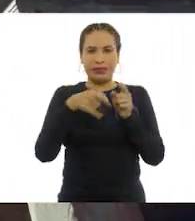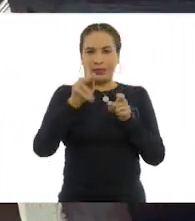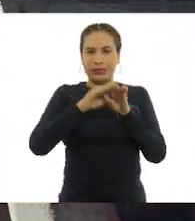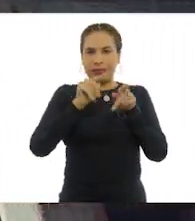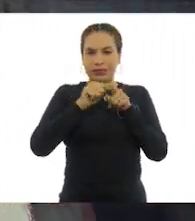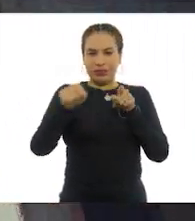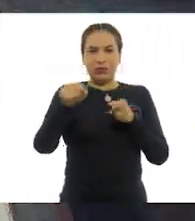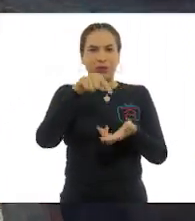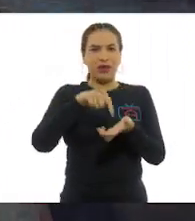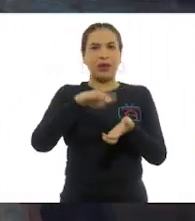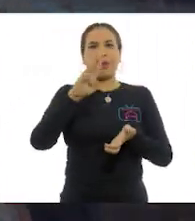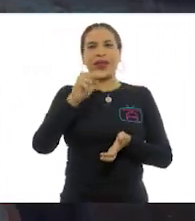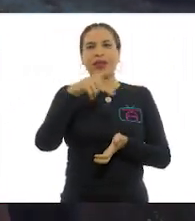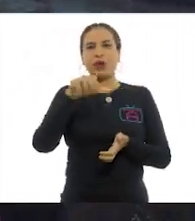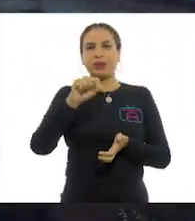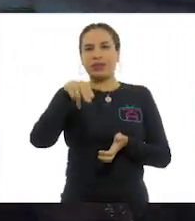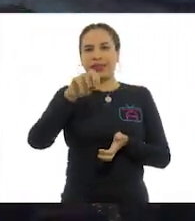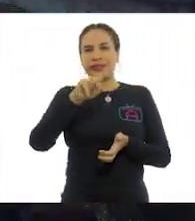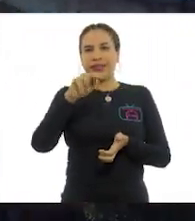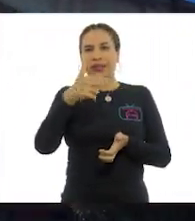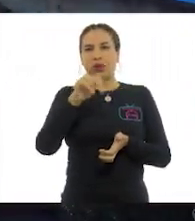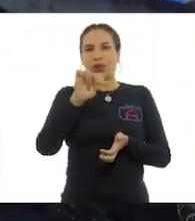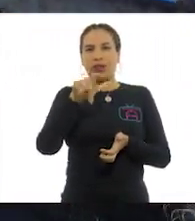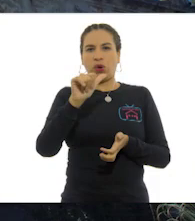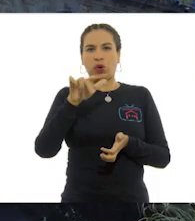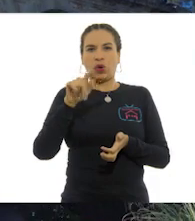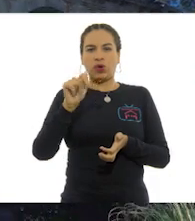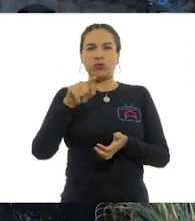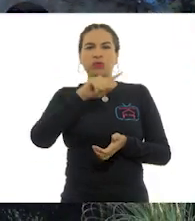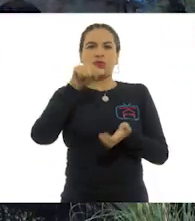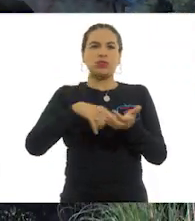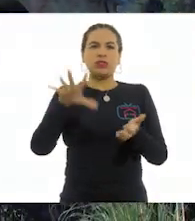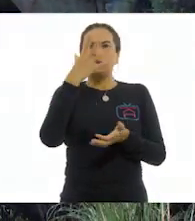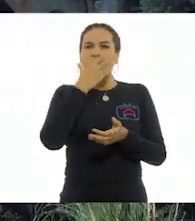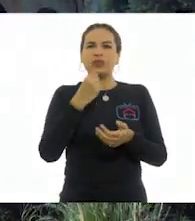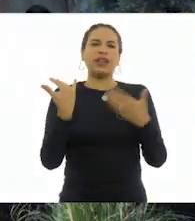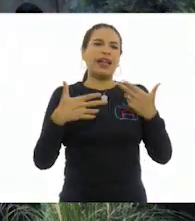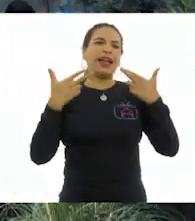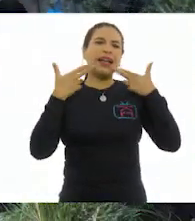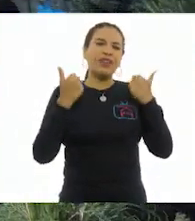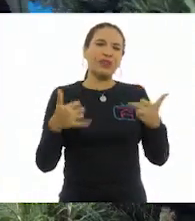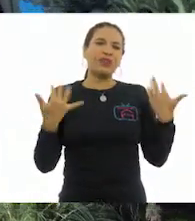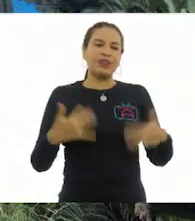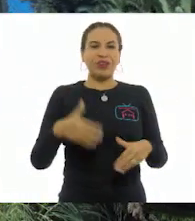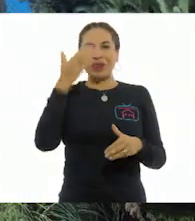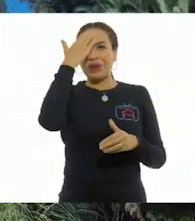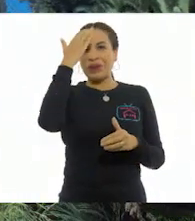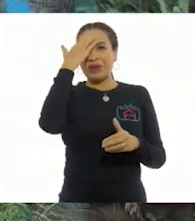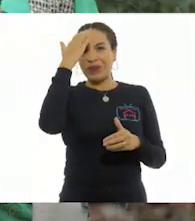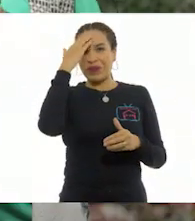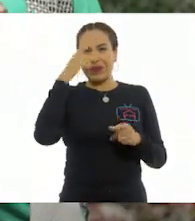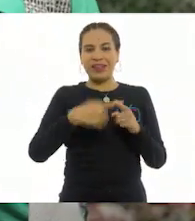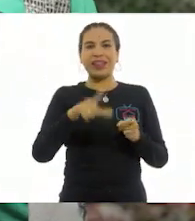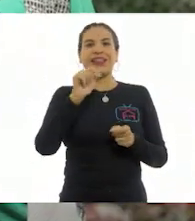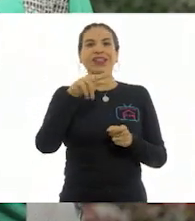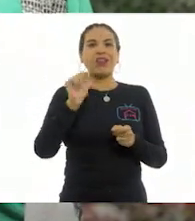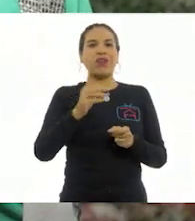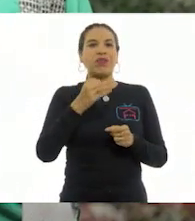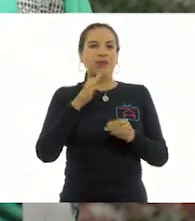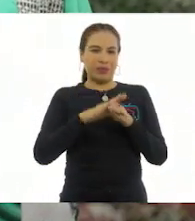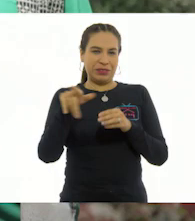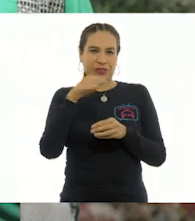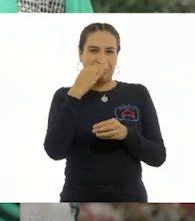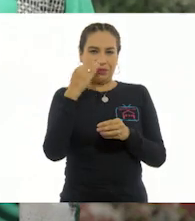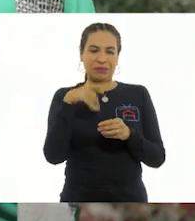los baños de Nezahualcóyotl se encuentra el casco de una hermosa hacienda que es conocida como Molino de Flores. Para platicar su